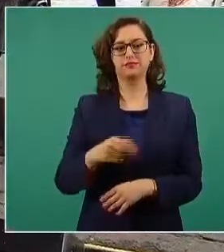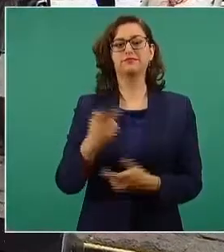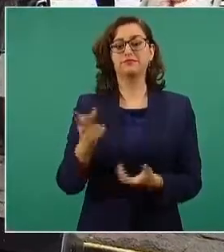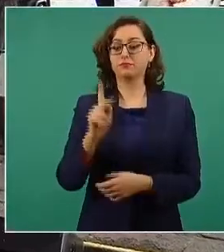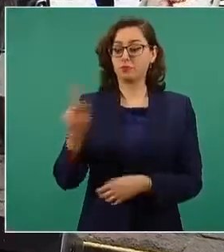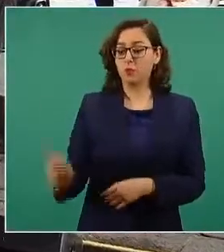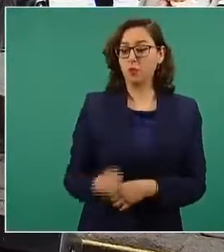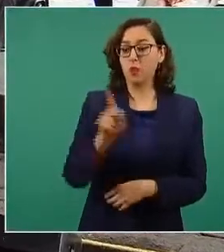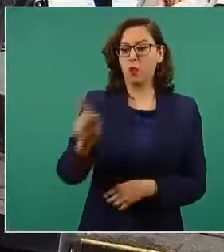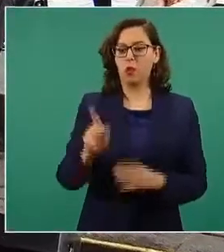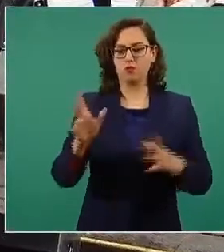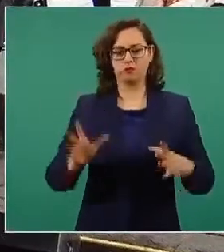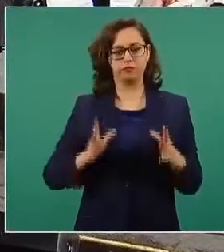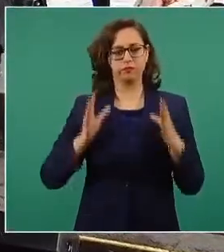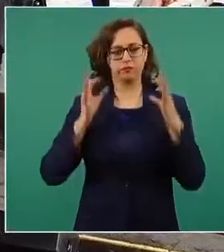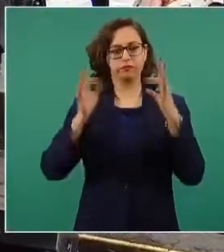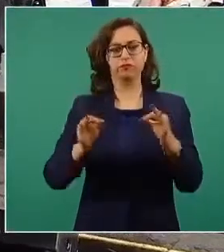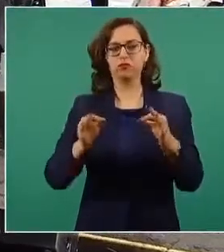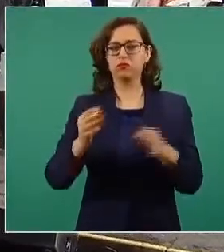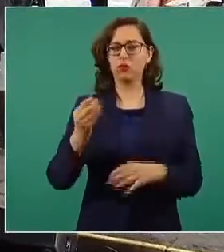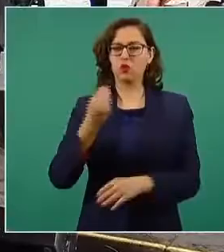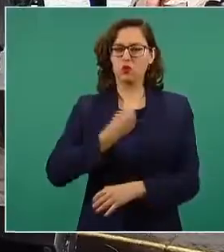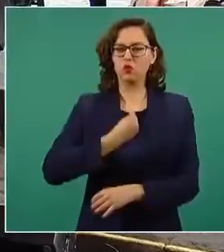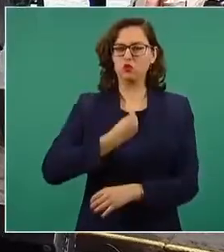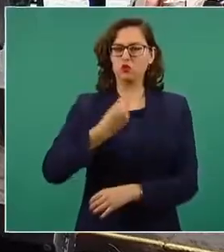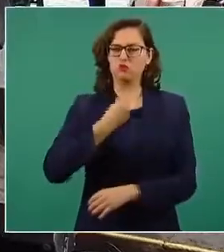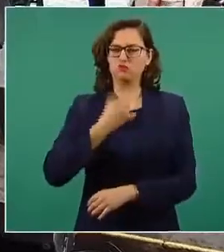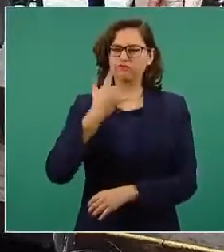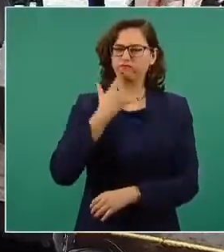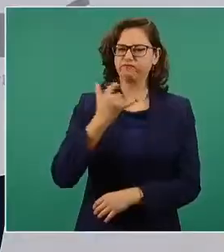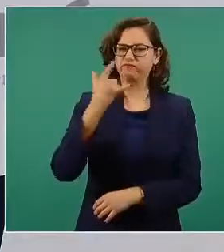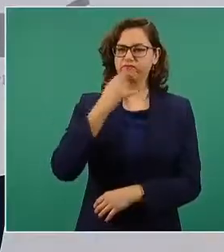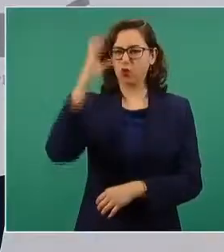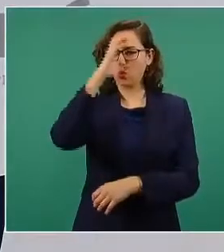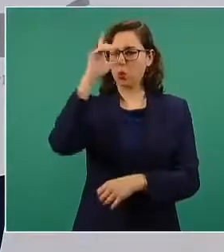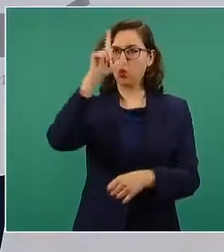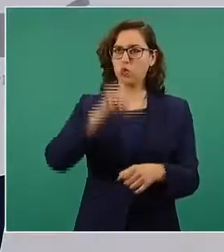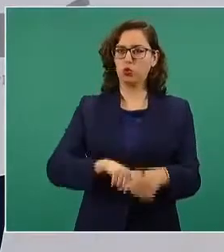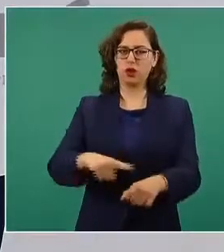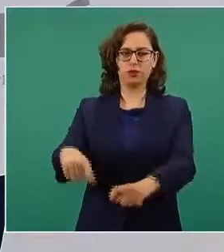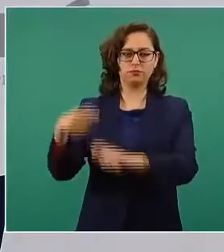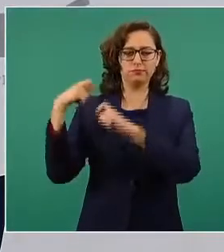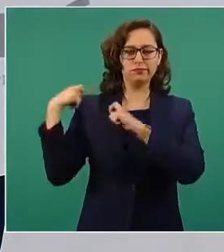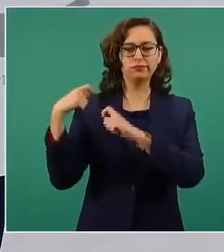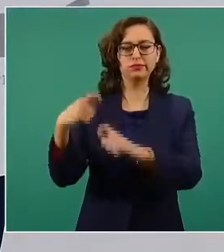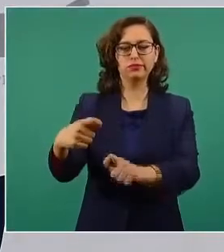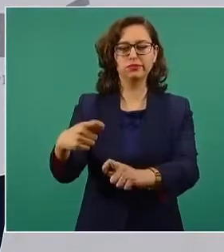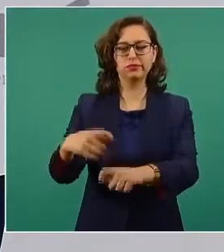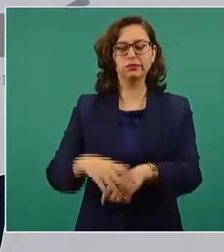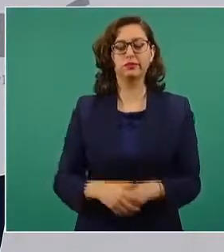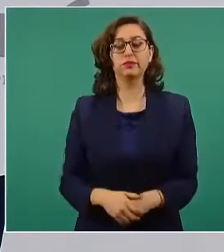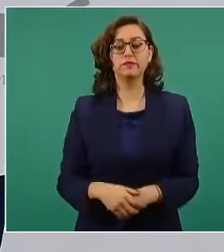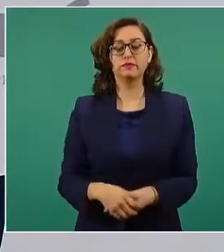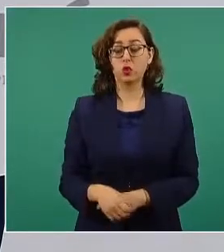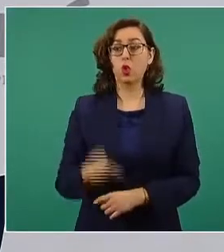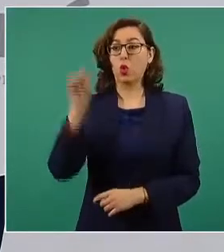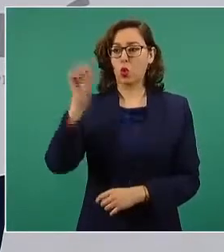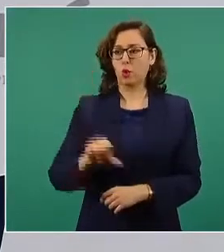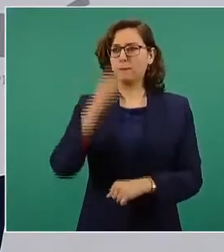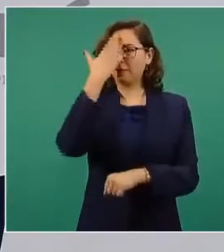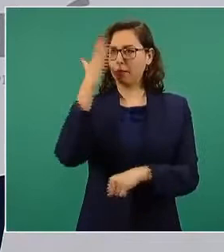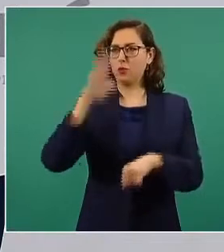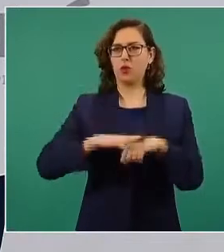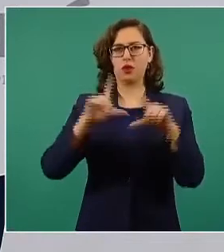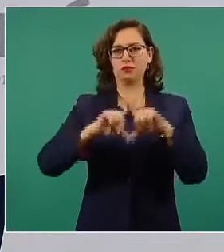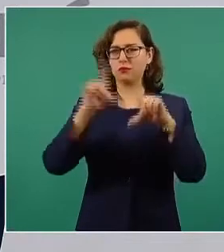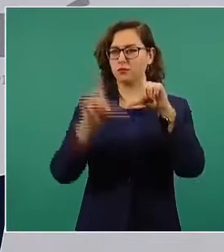originarios, su resistencia cultural. Hoy conmemoramos la grandeza de México por su historia que